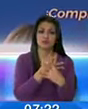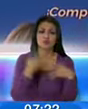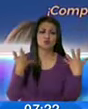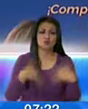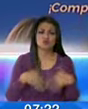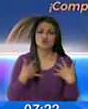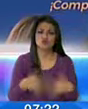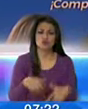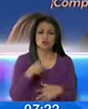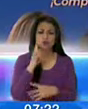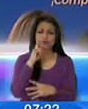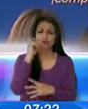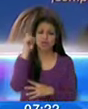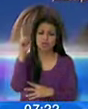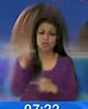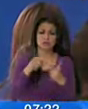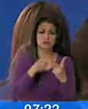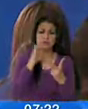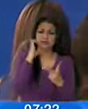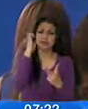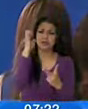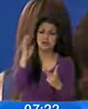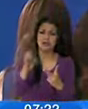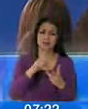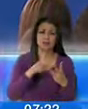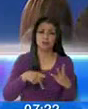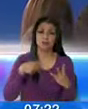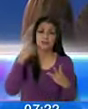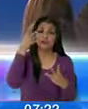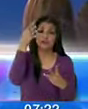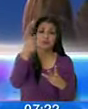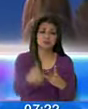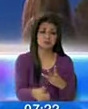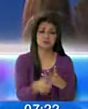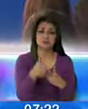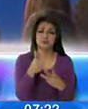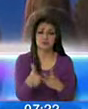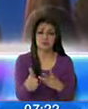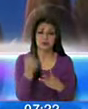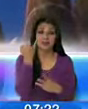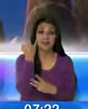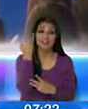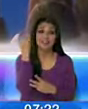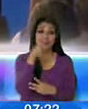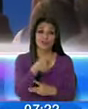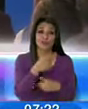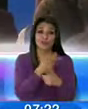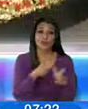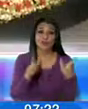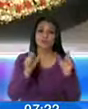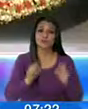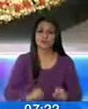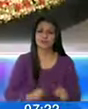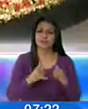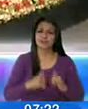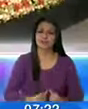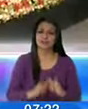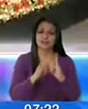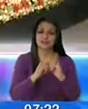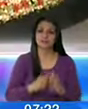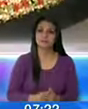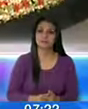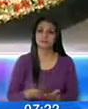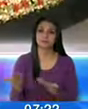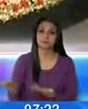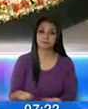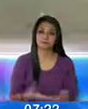los sueños, las esperanzas por el futuro, la idea de recuperar la libertad. El acto inaugural del